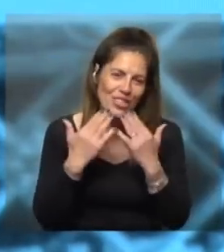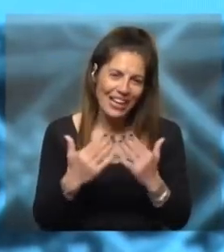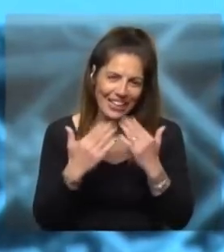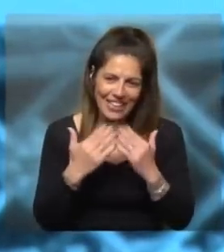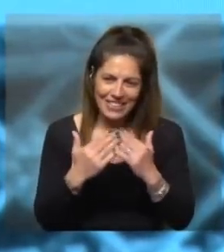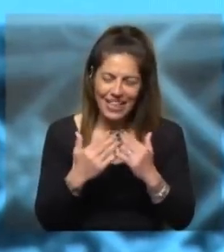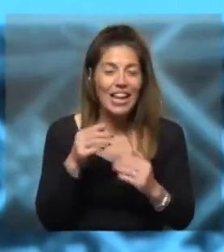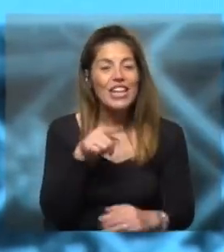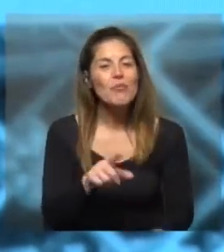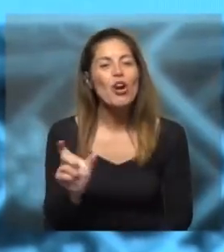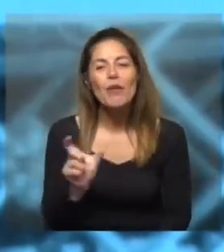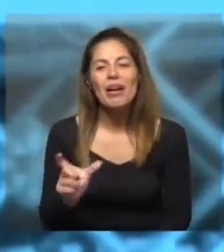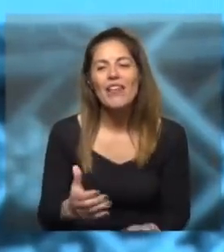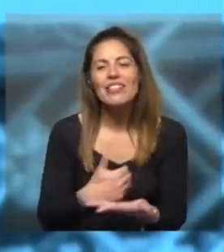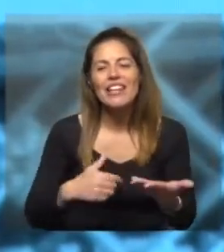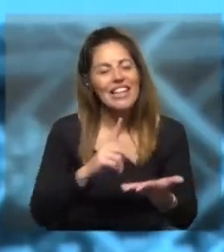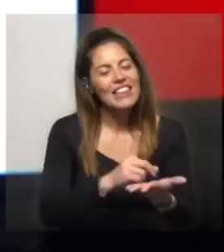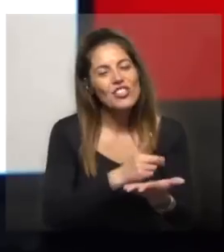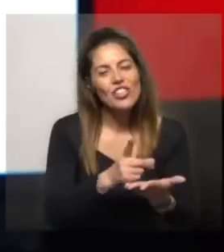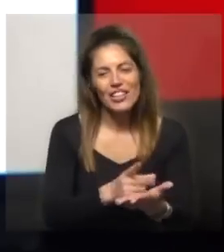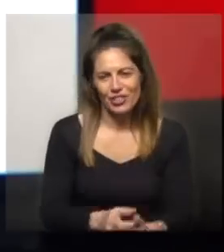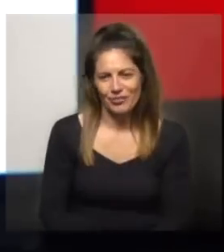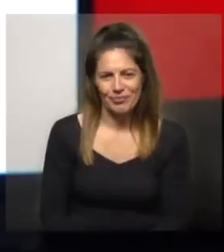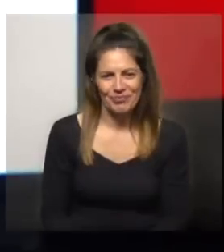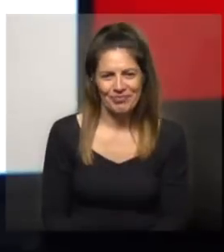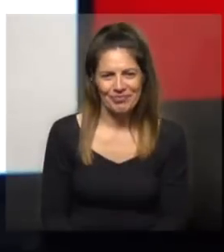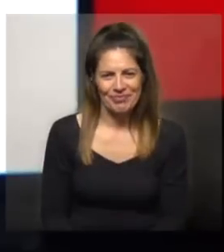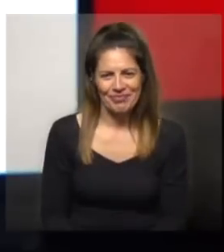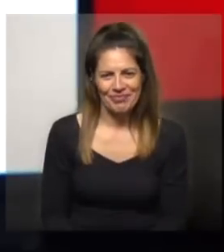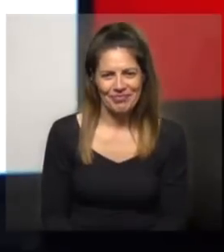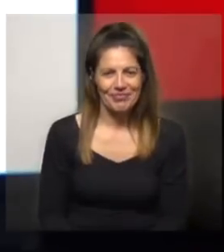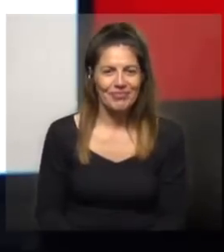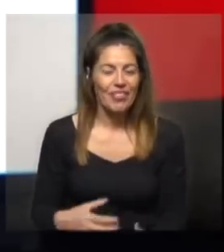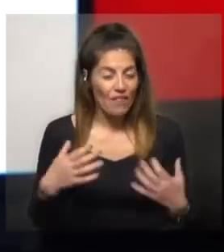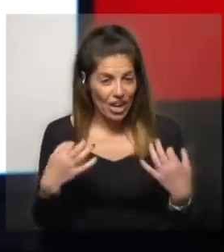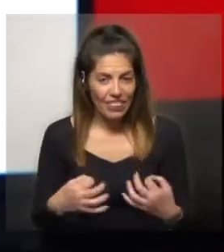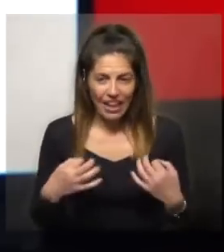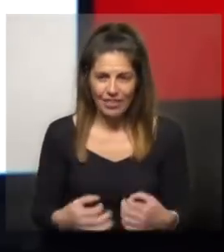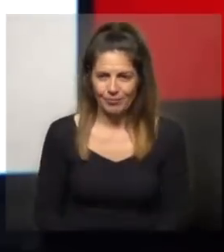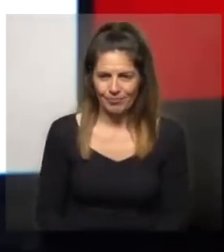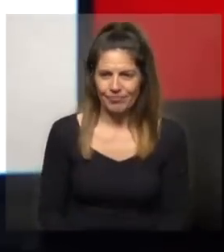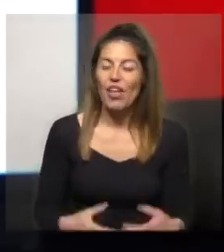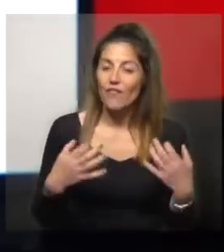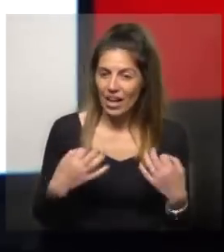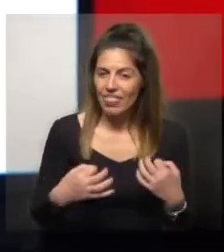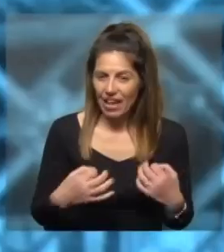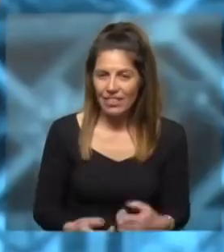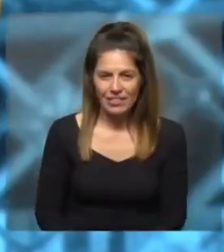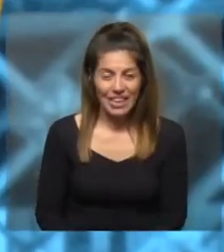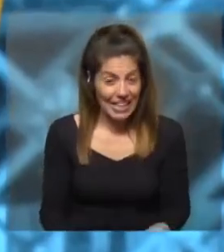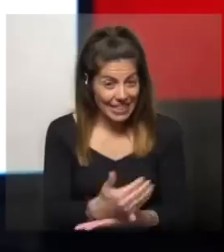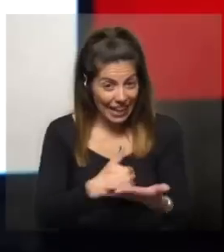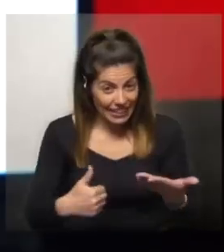y vos qué palabras quitarías de diccionario verdad capaz verdad eh